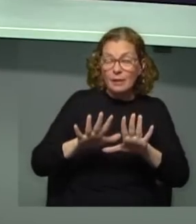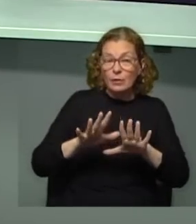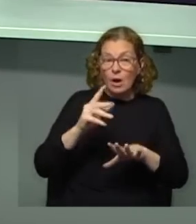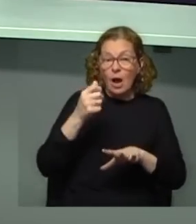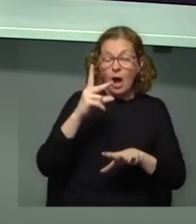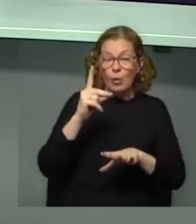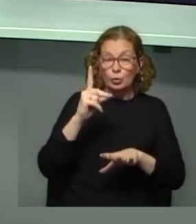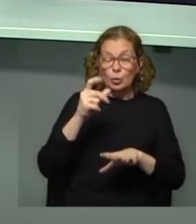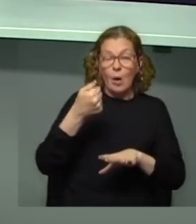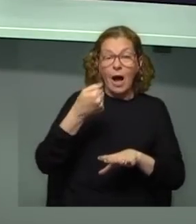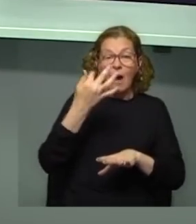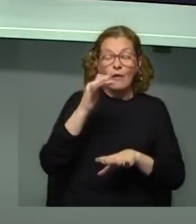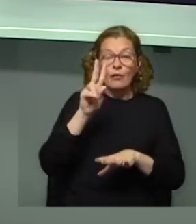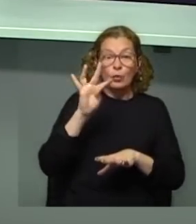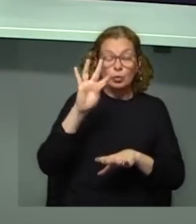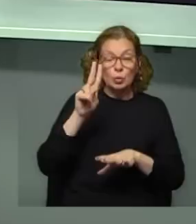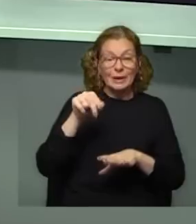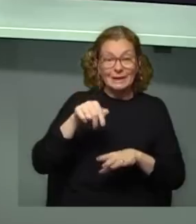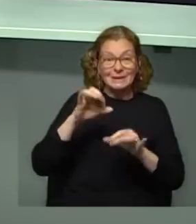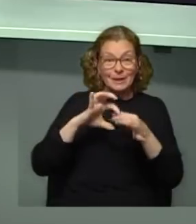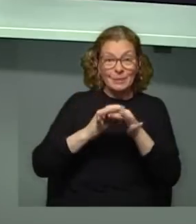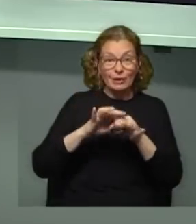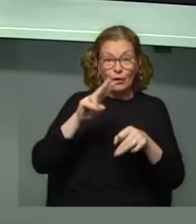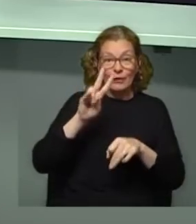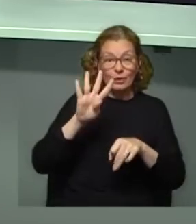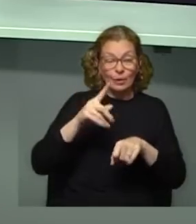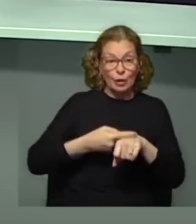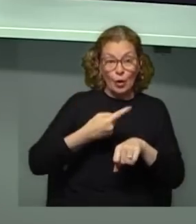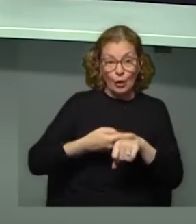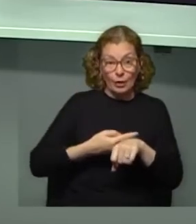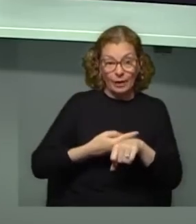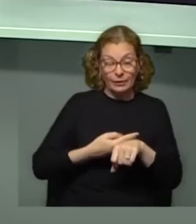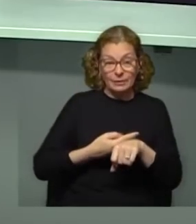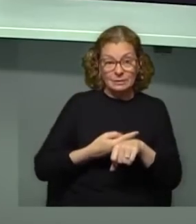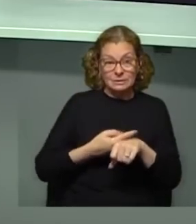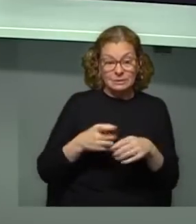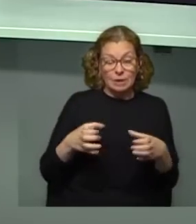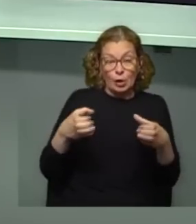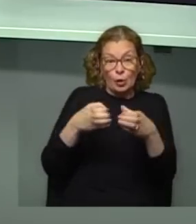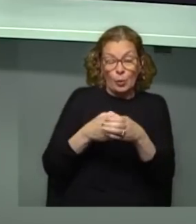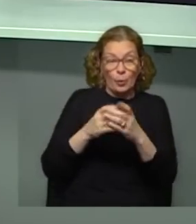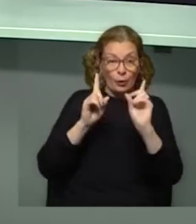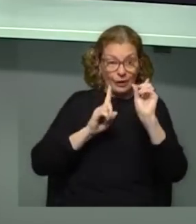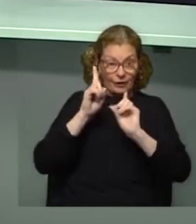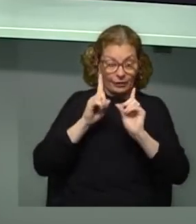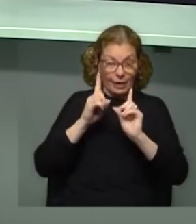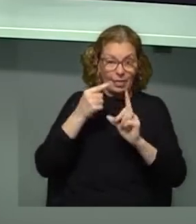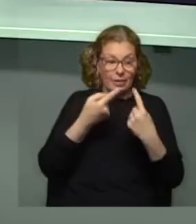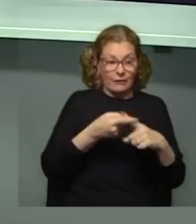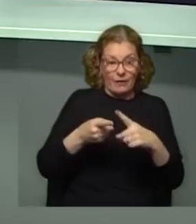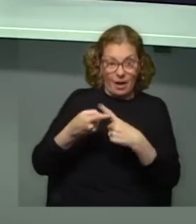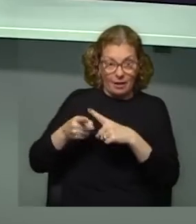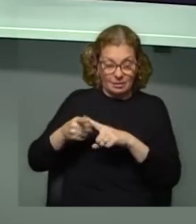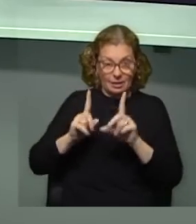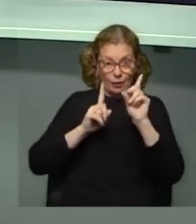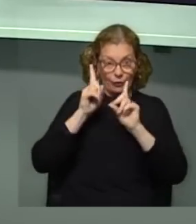y lo que recién escuchábamos este miércoles paro de 24 horas habrá de la intergremial Universitaria que afecta distintos órdenes